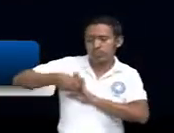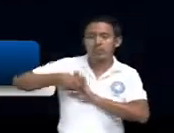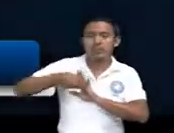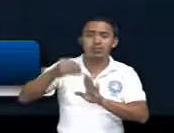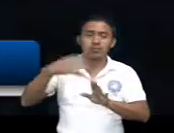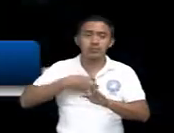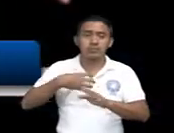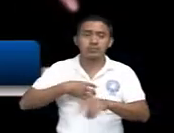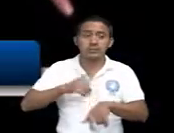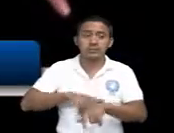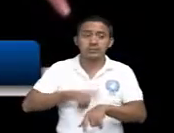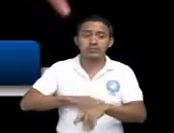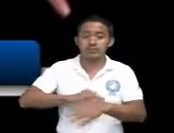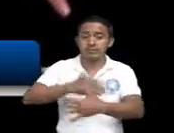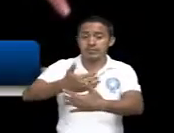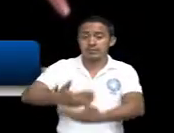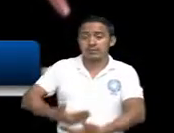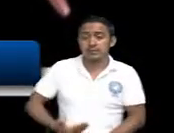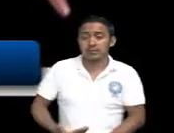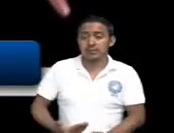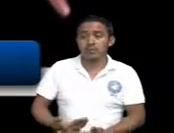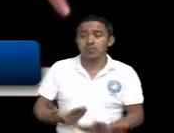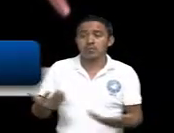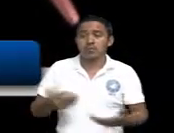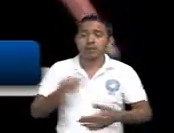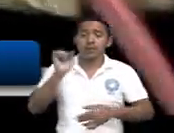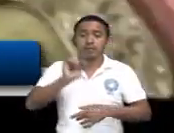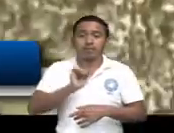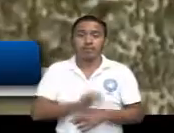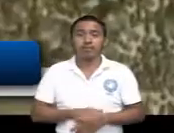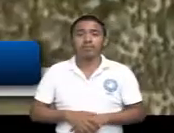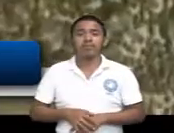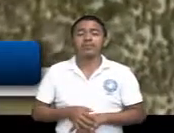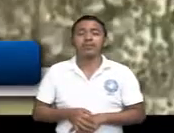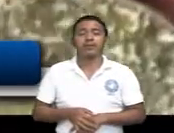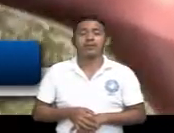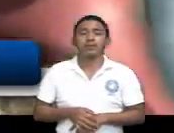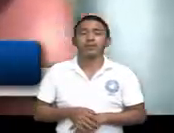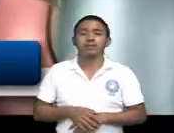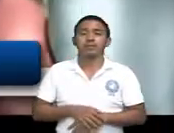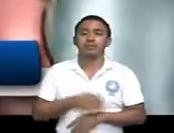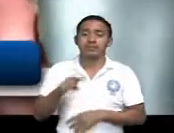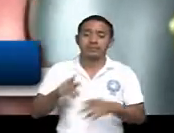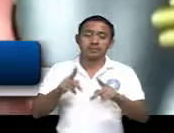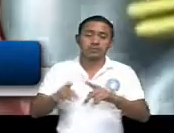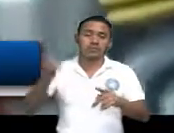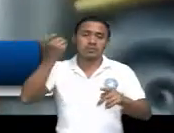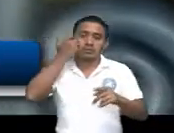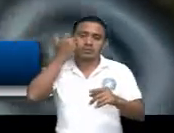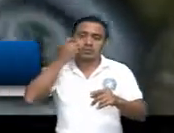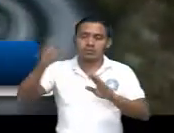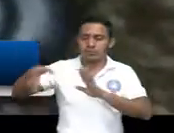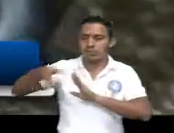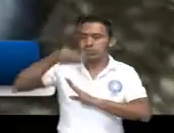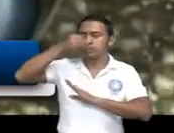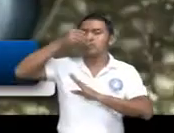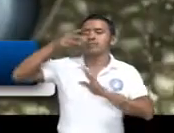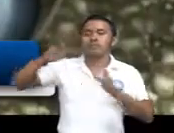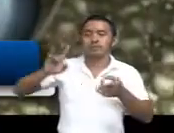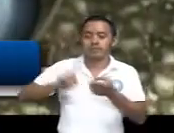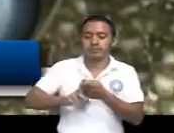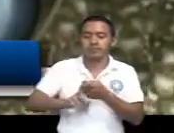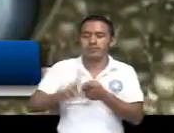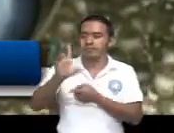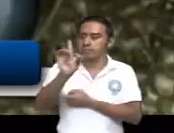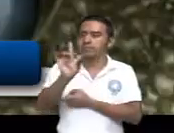su embarazo sobre todo éste son propenso a aquellos que sufren infecciones virales tenemos en el